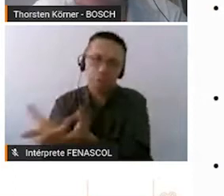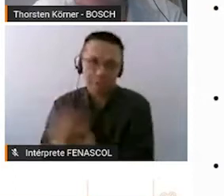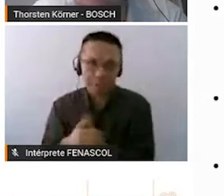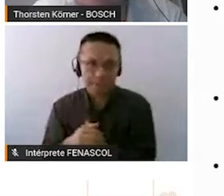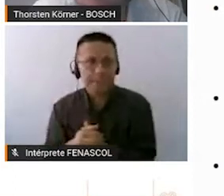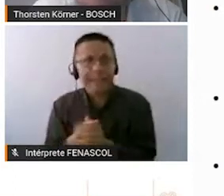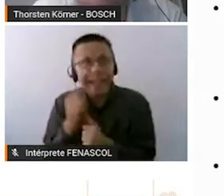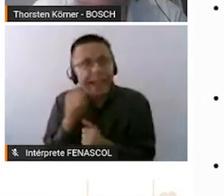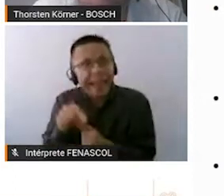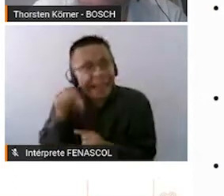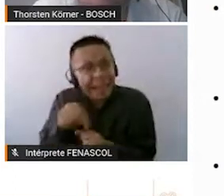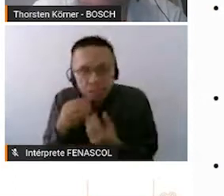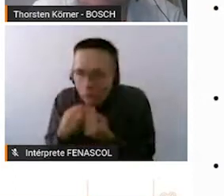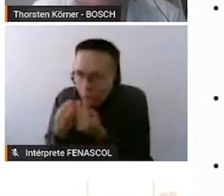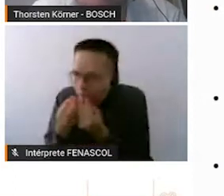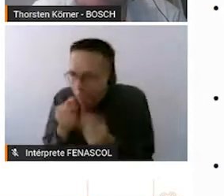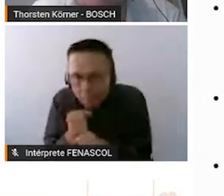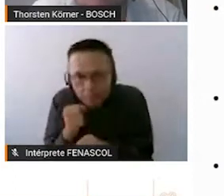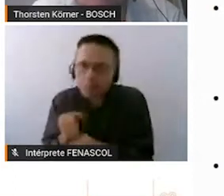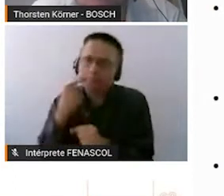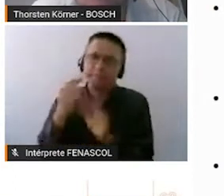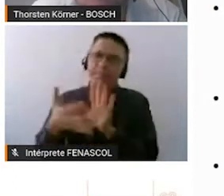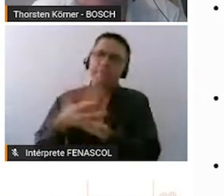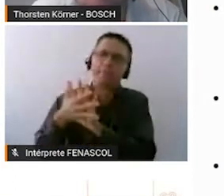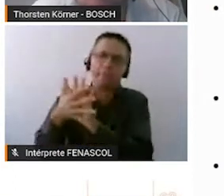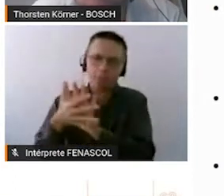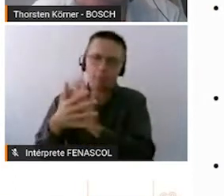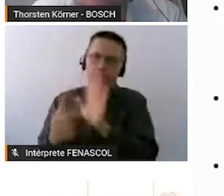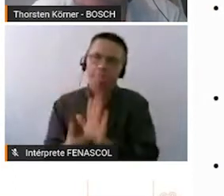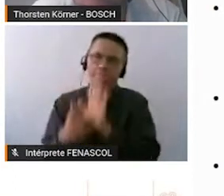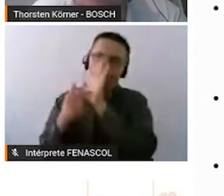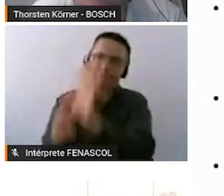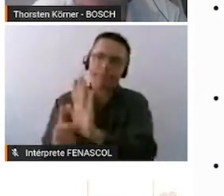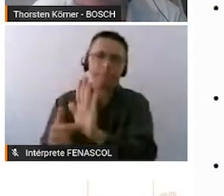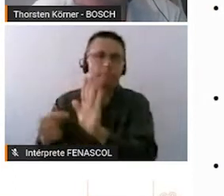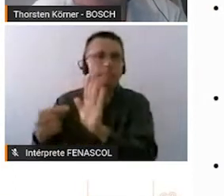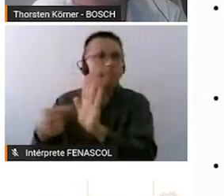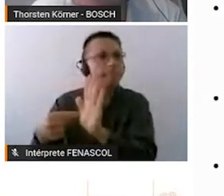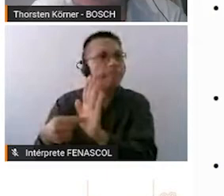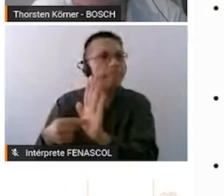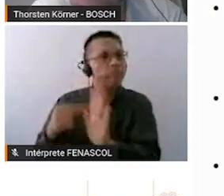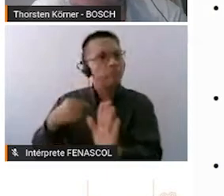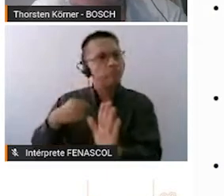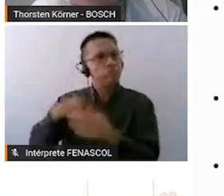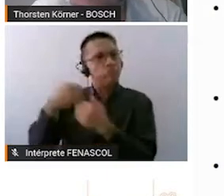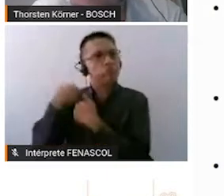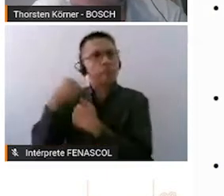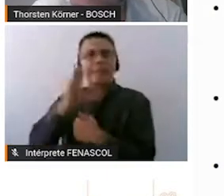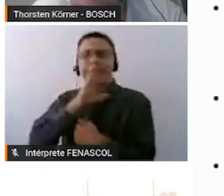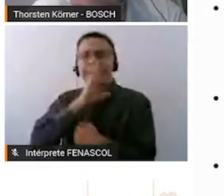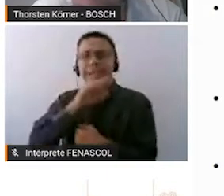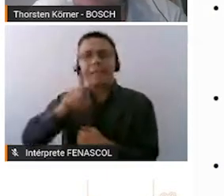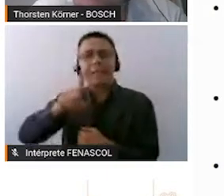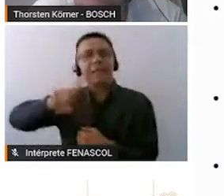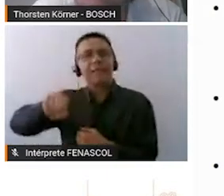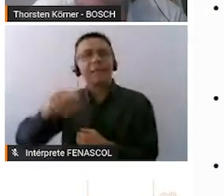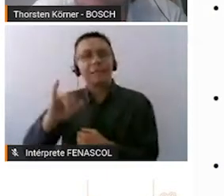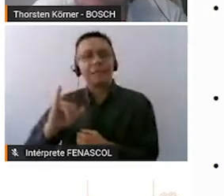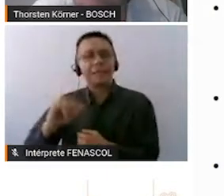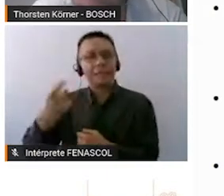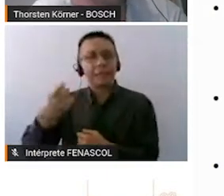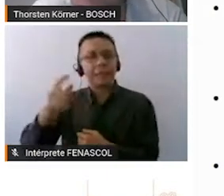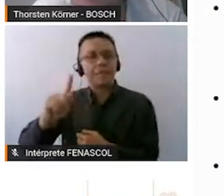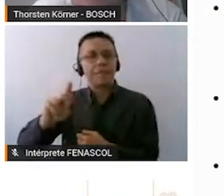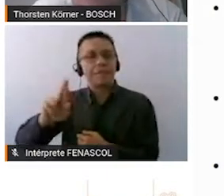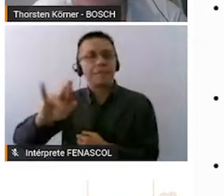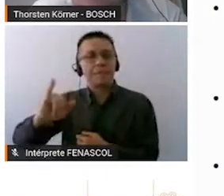trabajo el cual presentó justamente informe, estuvo presidido por Siegfried Dice, que en este